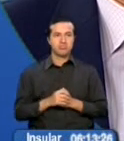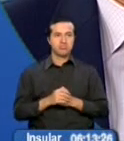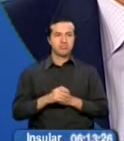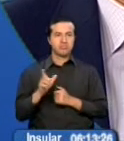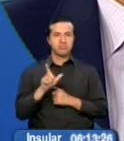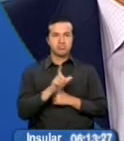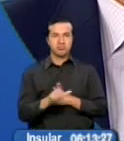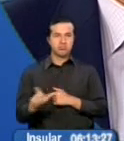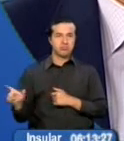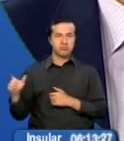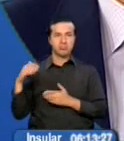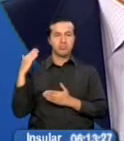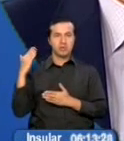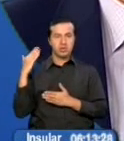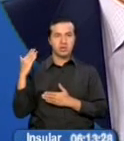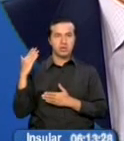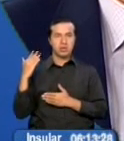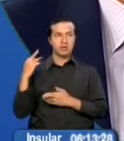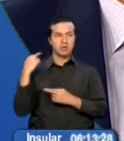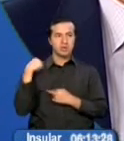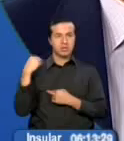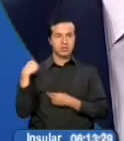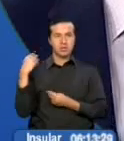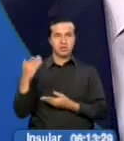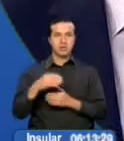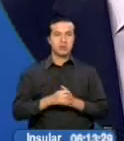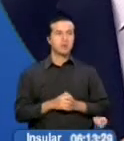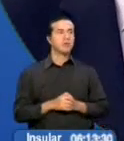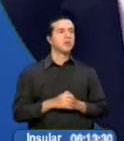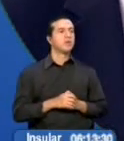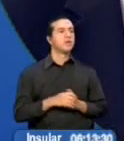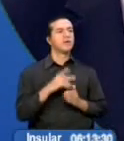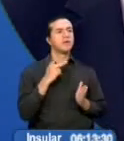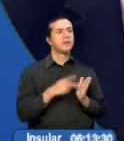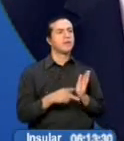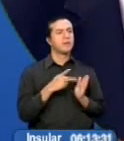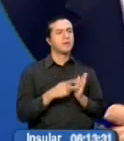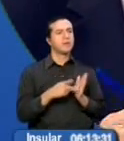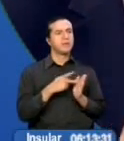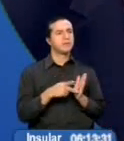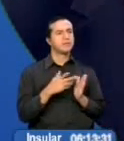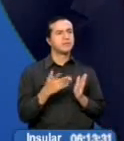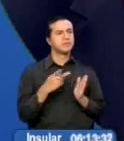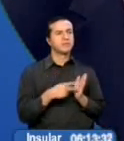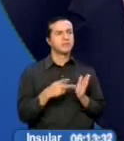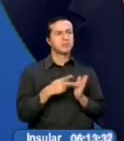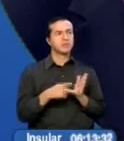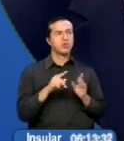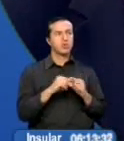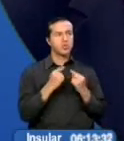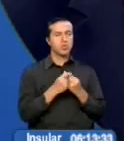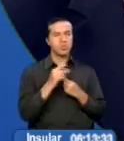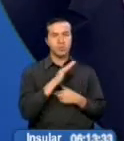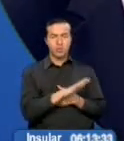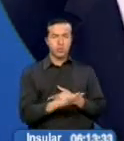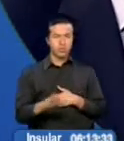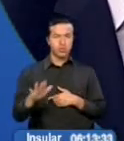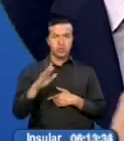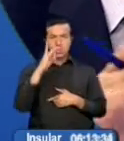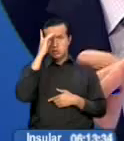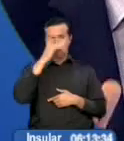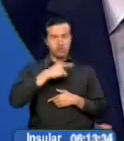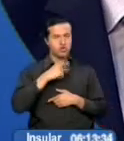acción política que se le encargó este tema. ¿Qué va a pasar con aquellos miembros de la guerrilla que decidan